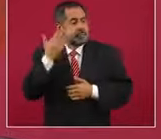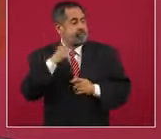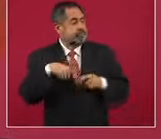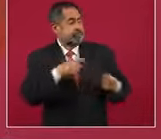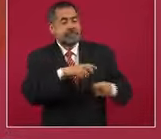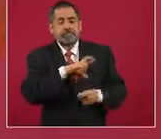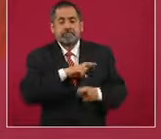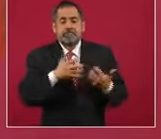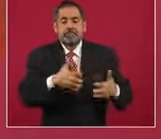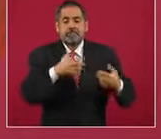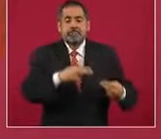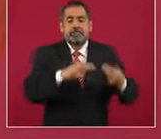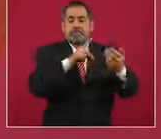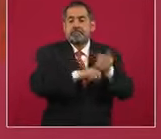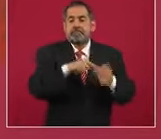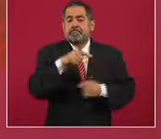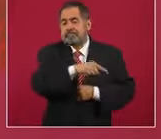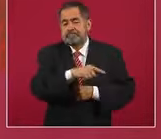contratistas estaba